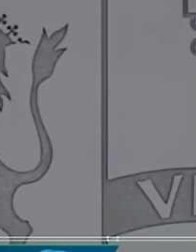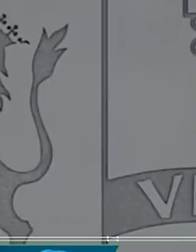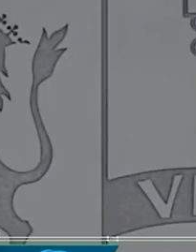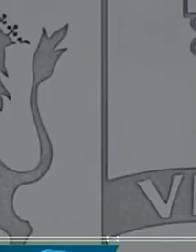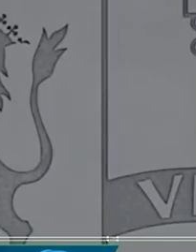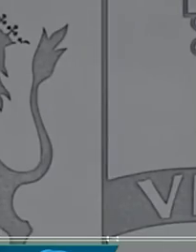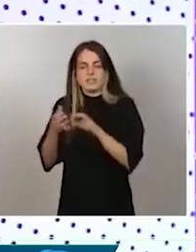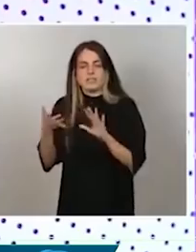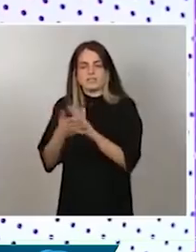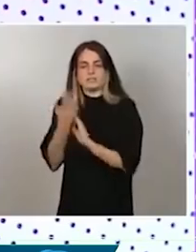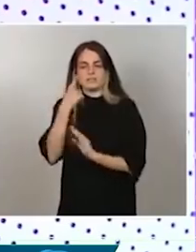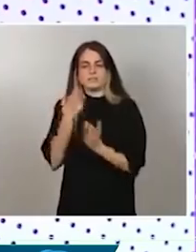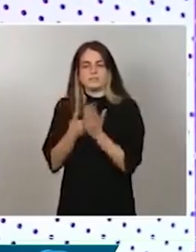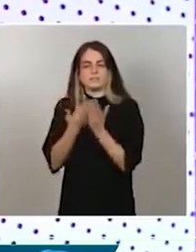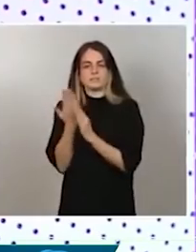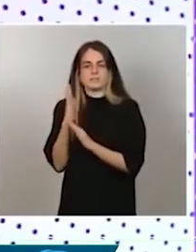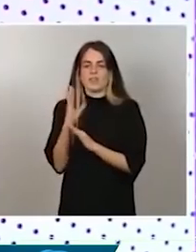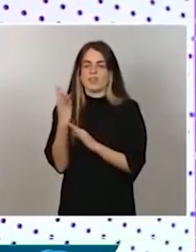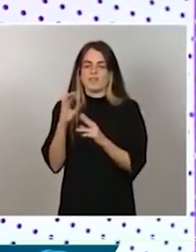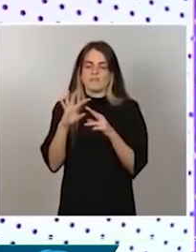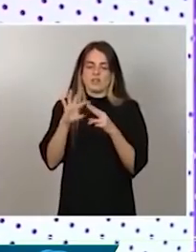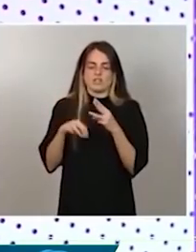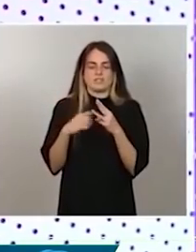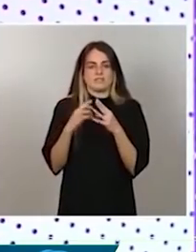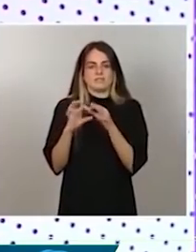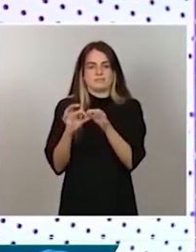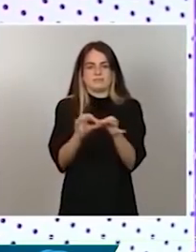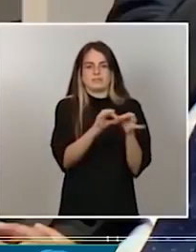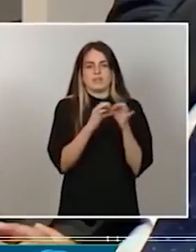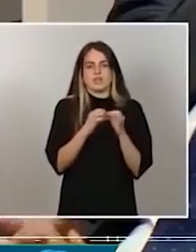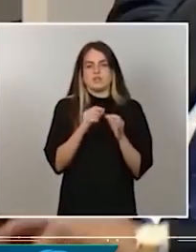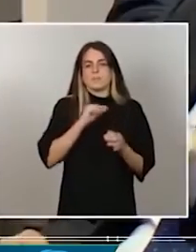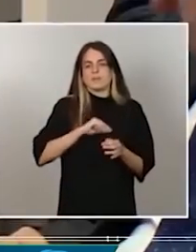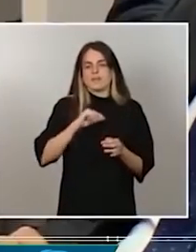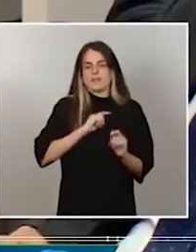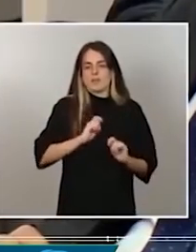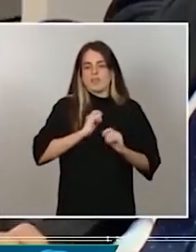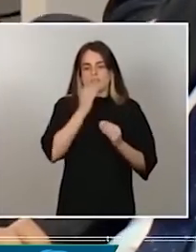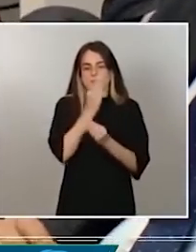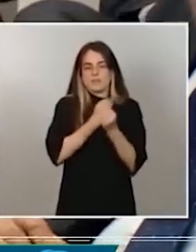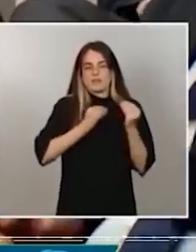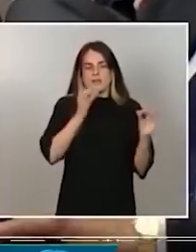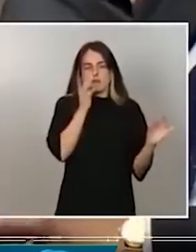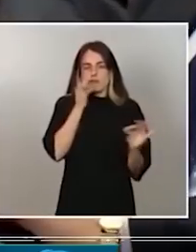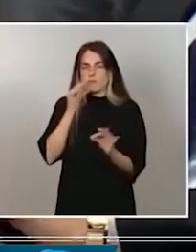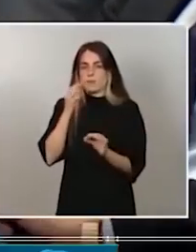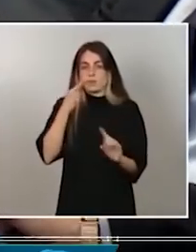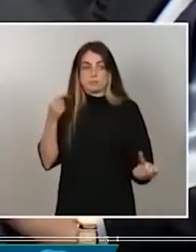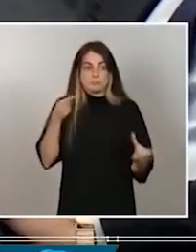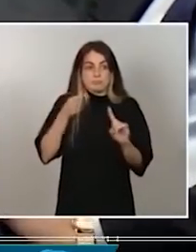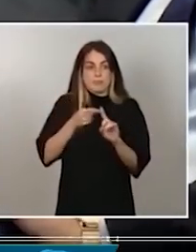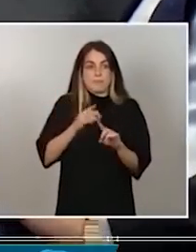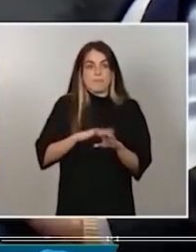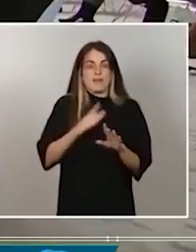que es el siguiente paso, porque hay que recordar que el grito de muchos de los condenados, principalmente de Junqueras, era lo volveremos a hacer, ni siquiera hay